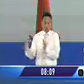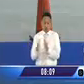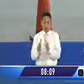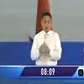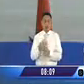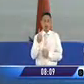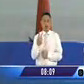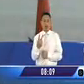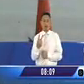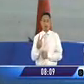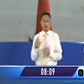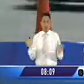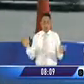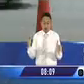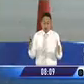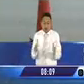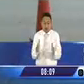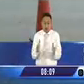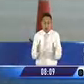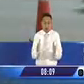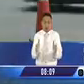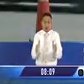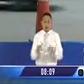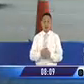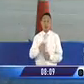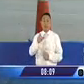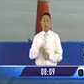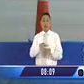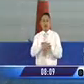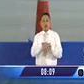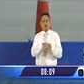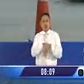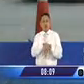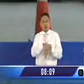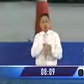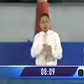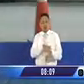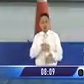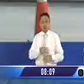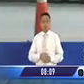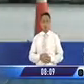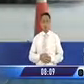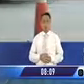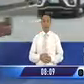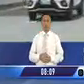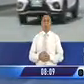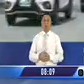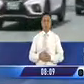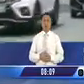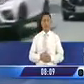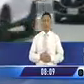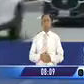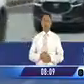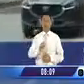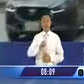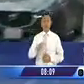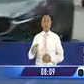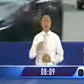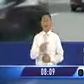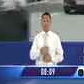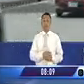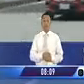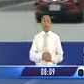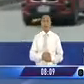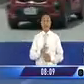control que reduce el espacio de la vía e induce a los conductores a circular a una menor velocidad. Se realiza un cierre